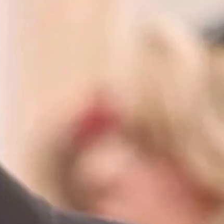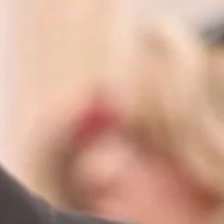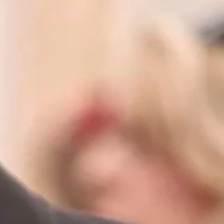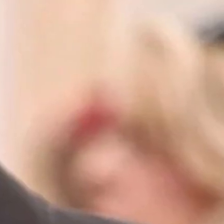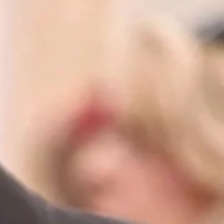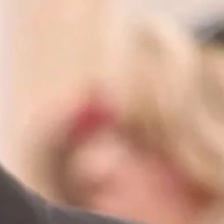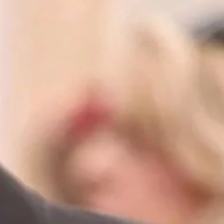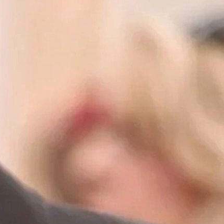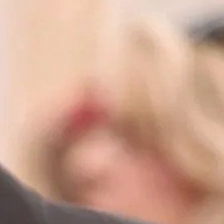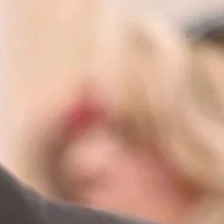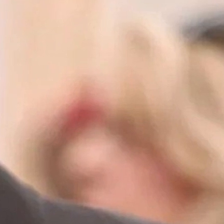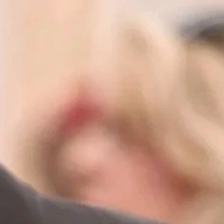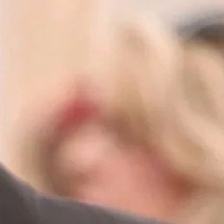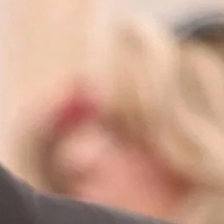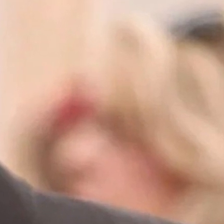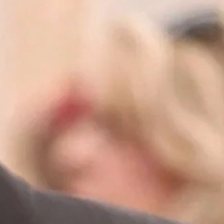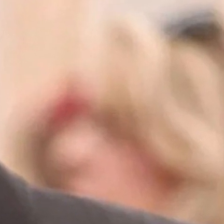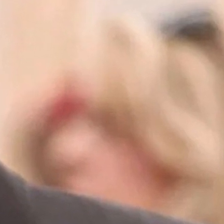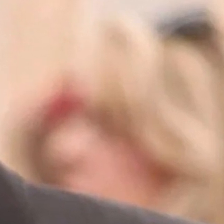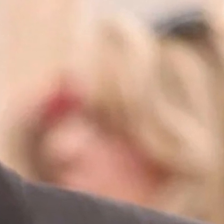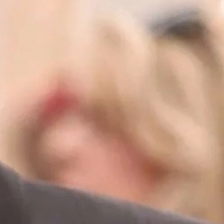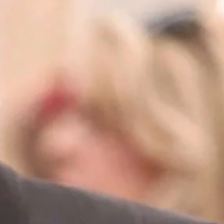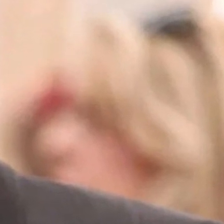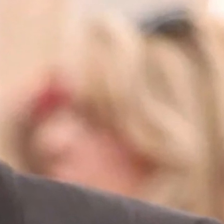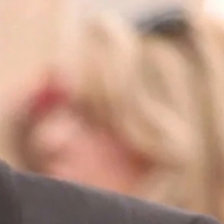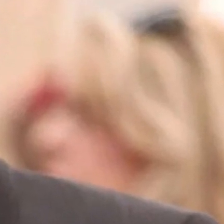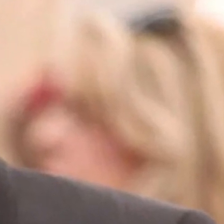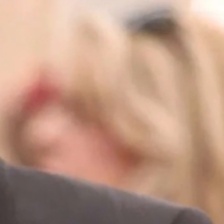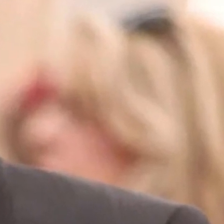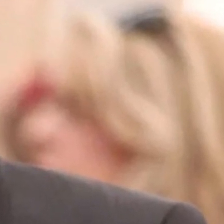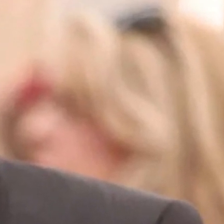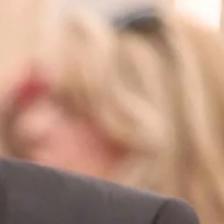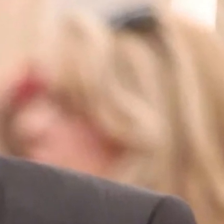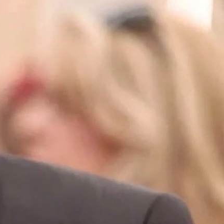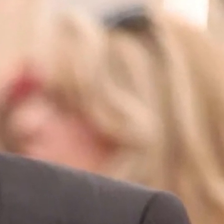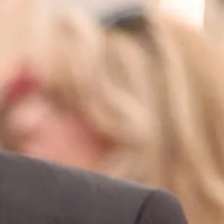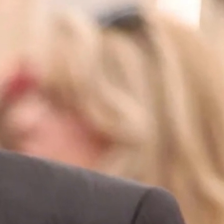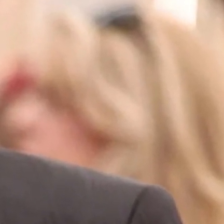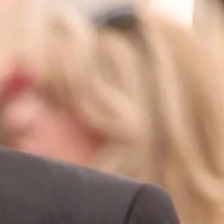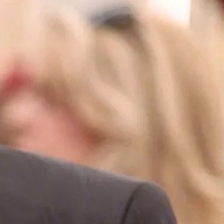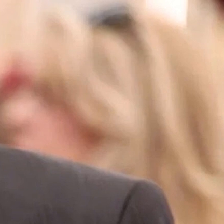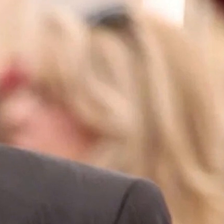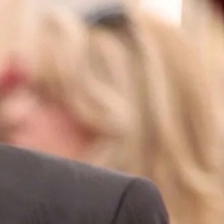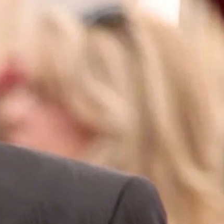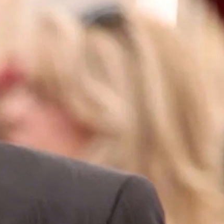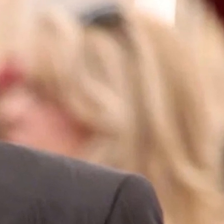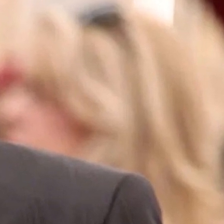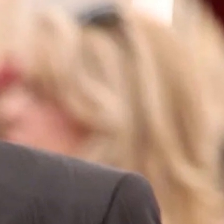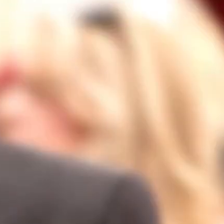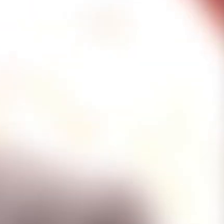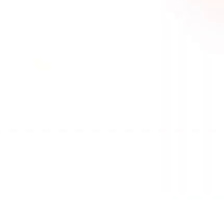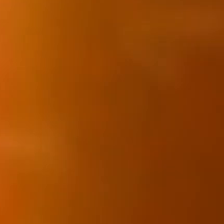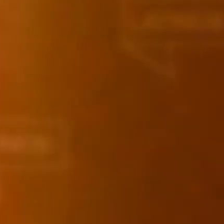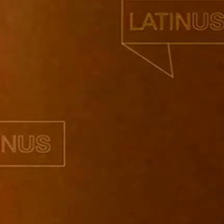actor y comediante eugenio derbez le respondió diciendo que se opone al tren maya por convicción y que nadie le entrega dinero en sobres